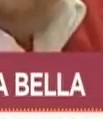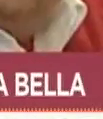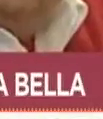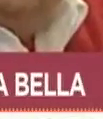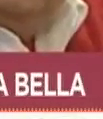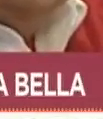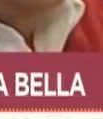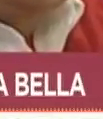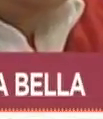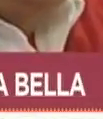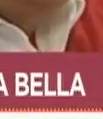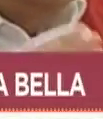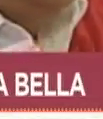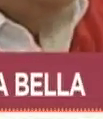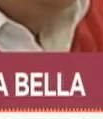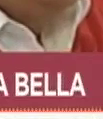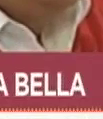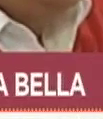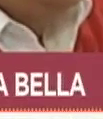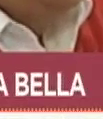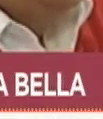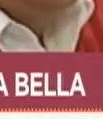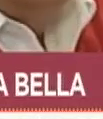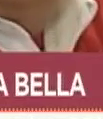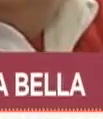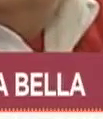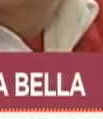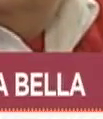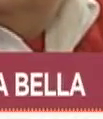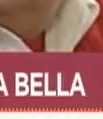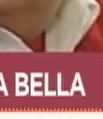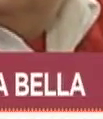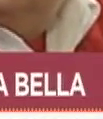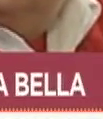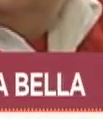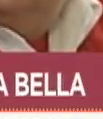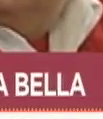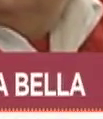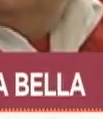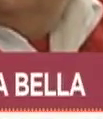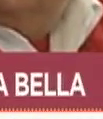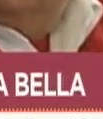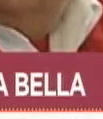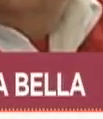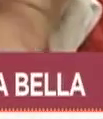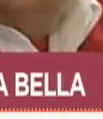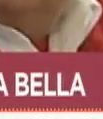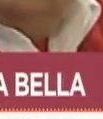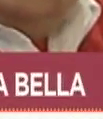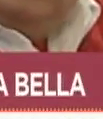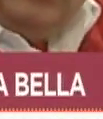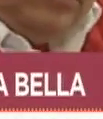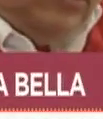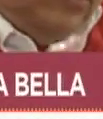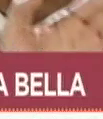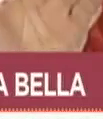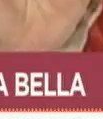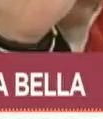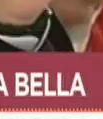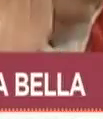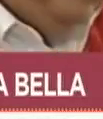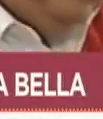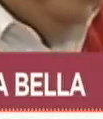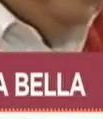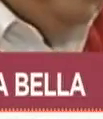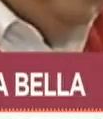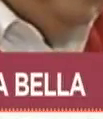actividades artísticas, como usted ha instruido, en todos los espacios recuperados de la Misión Venezuela Bella. De modo que las instalaciones museísticas no sean